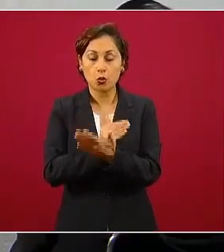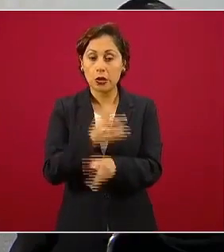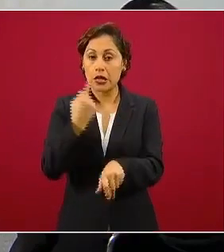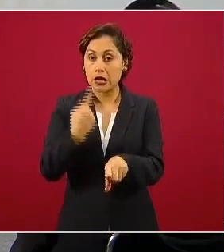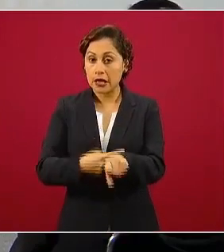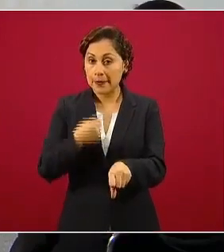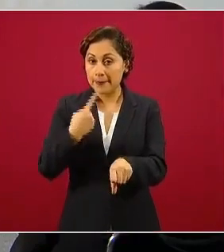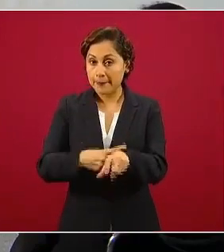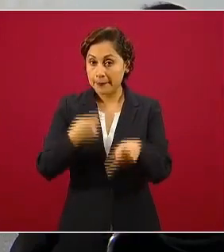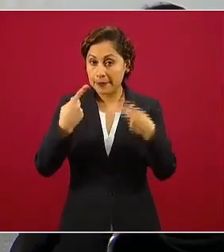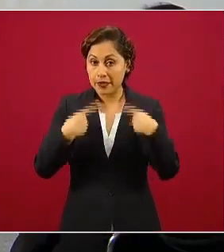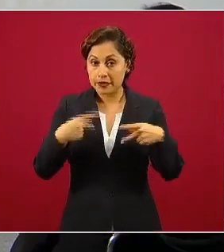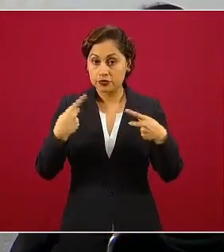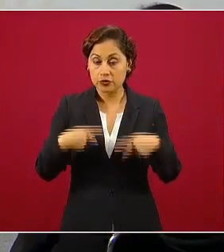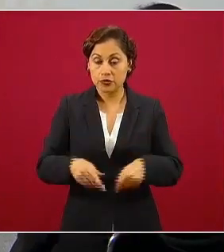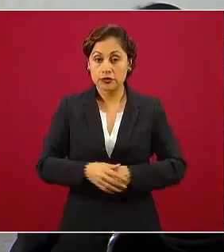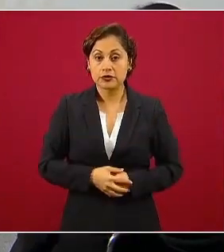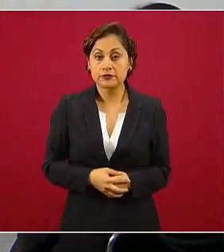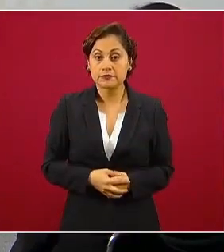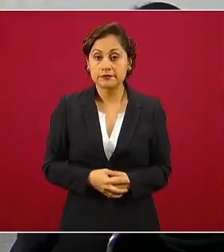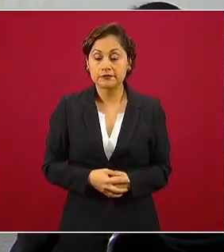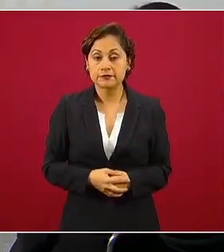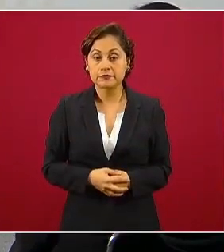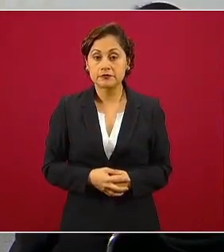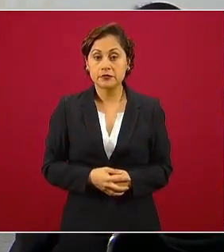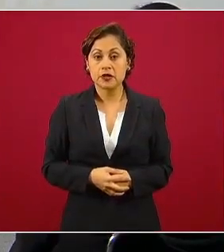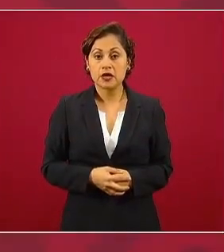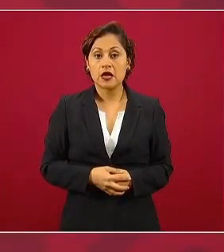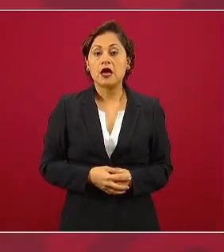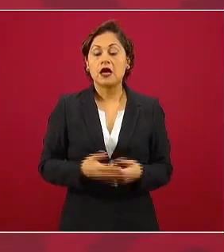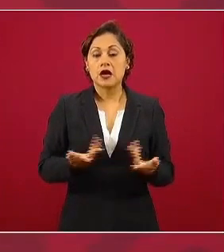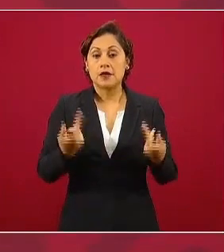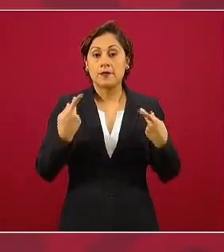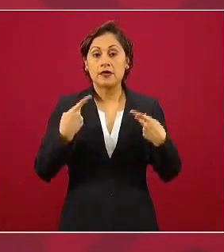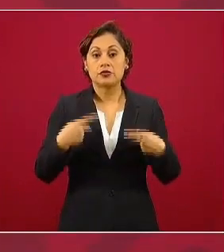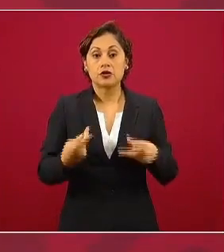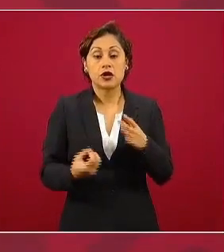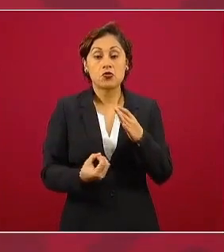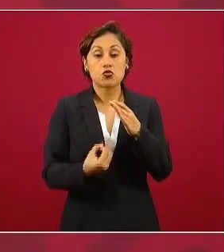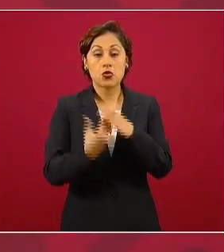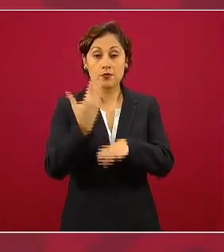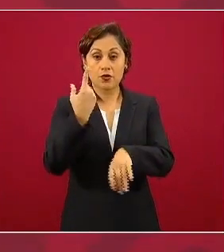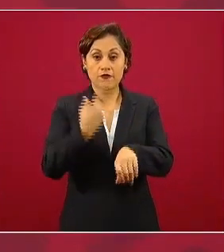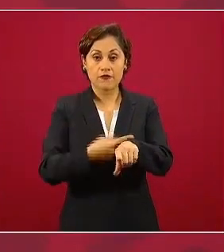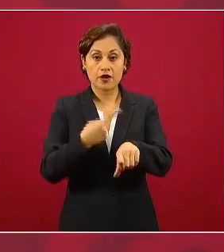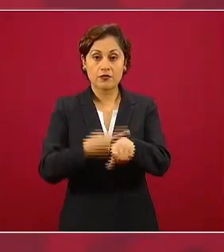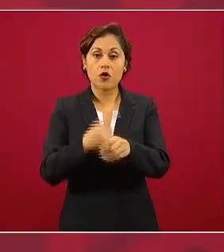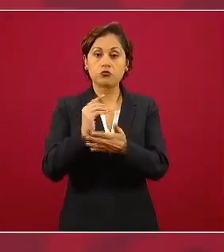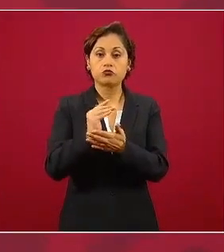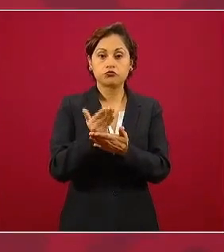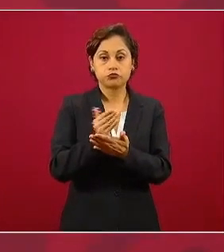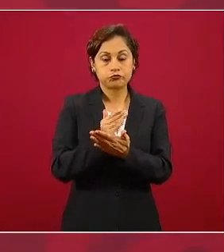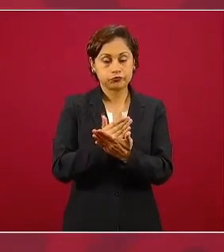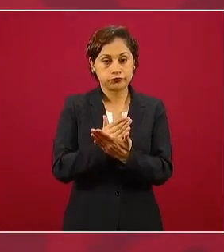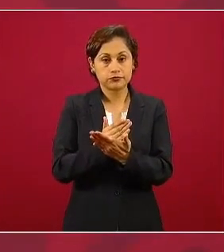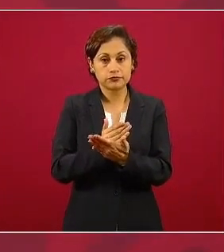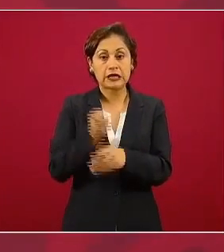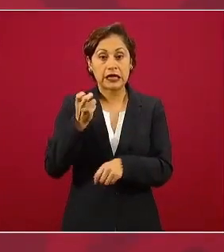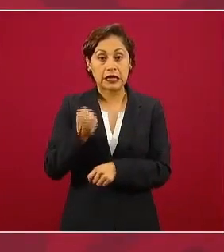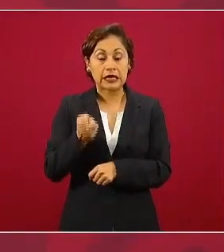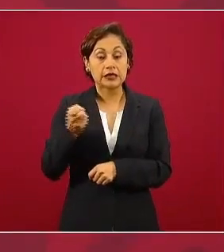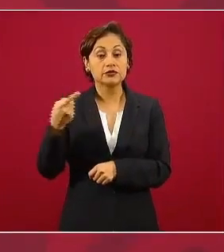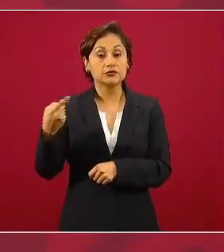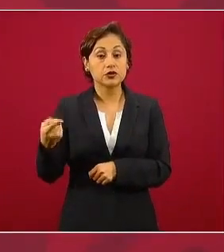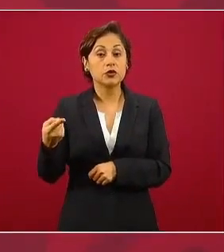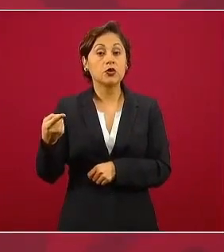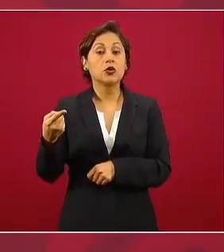de infectados, de casos nuevos. Esto él lo explica a diario.